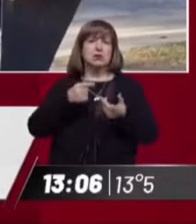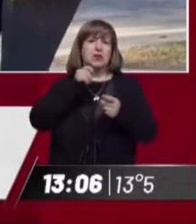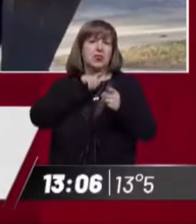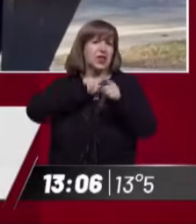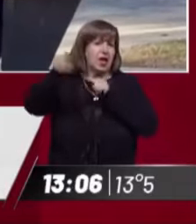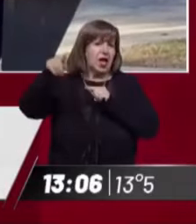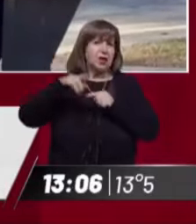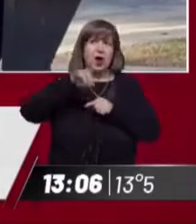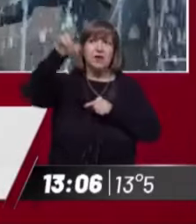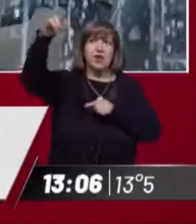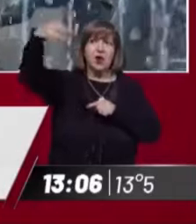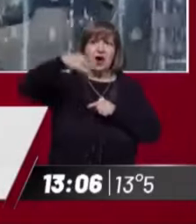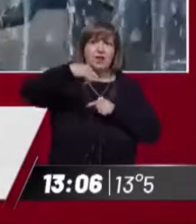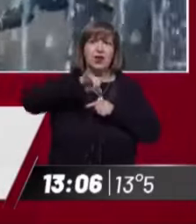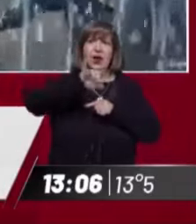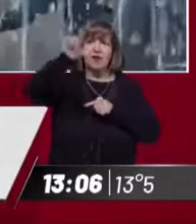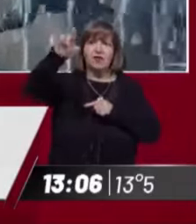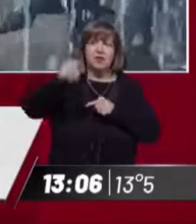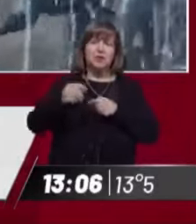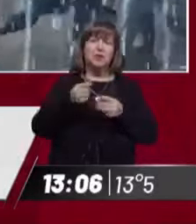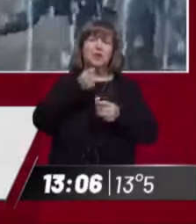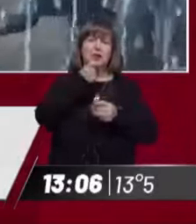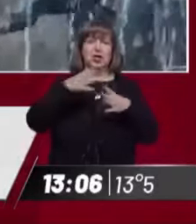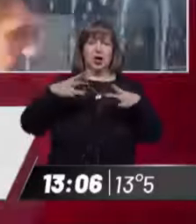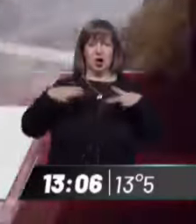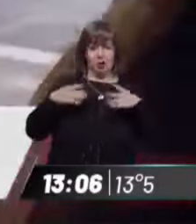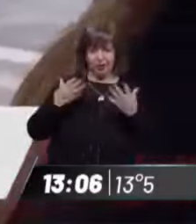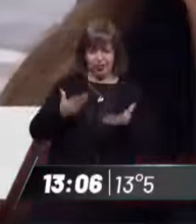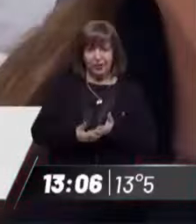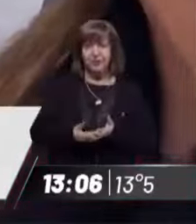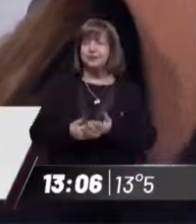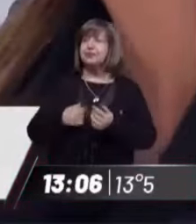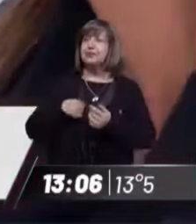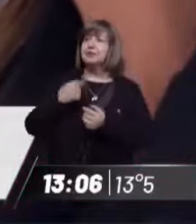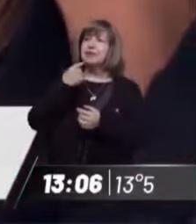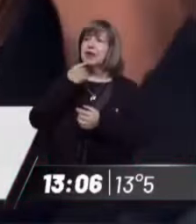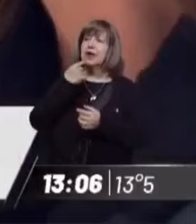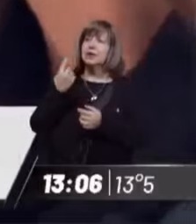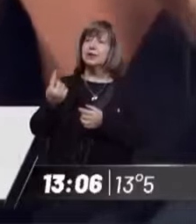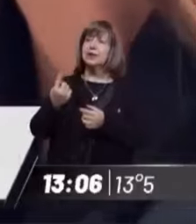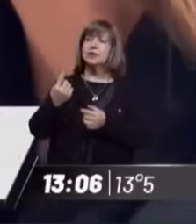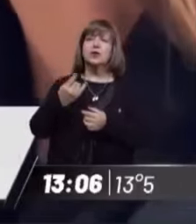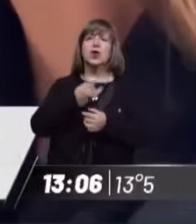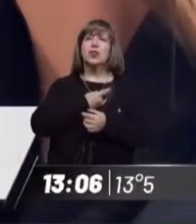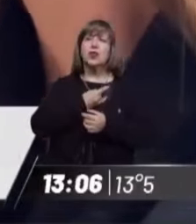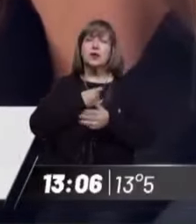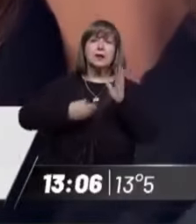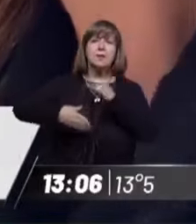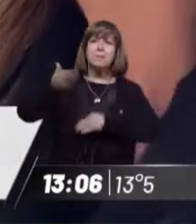un destino en el mapa internacional. La mayor demanda, la mayor ocupación, ¿dónde se da?